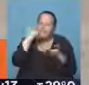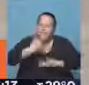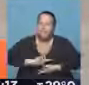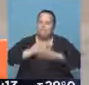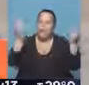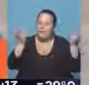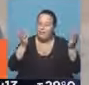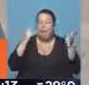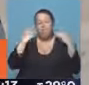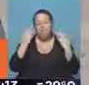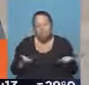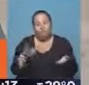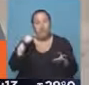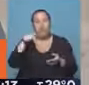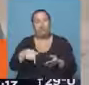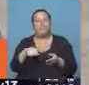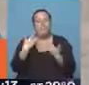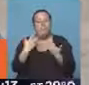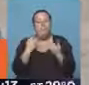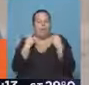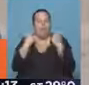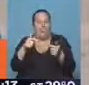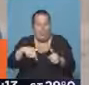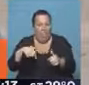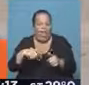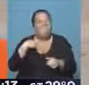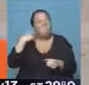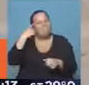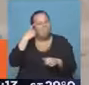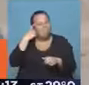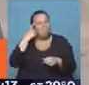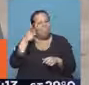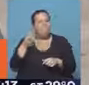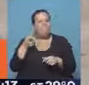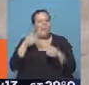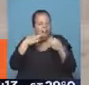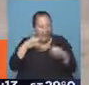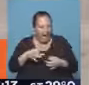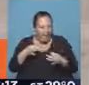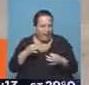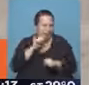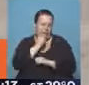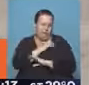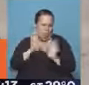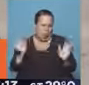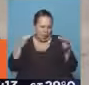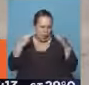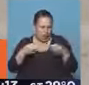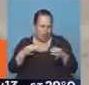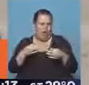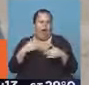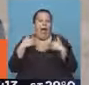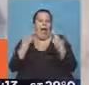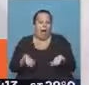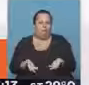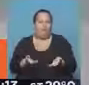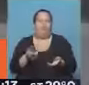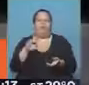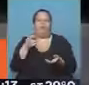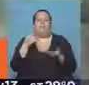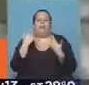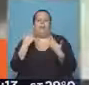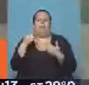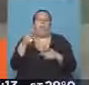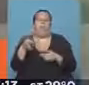mostrarlas. Entonces, el tener acceso a eso me parece que la verdad que es maravilloso, tener la oportunidad